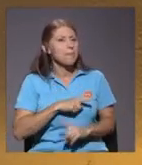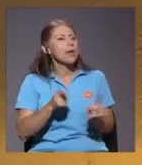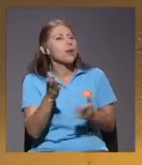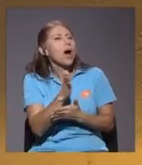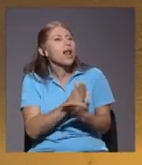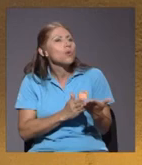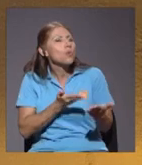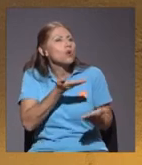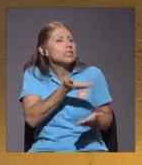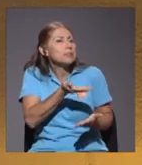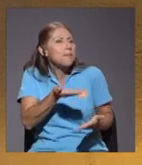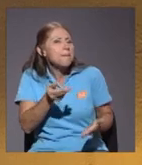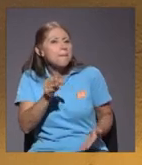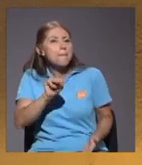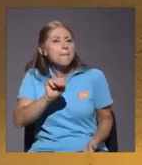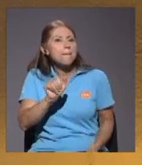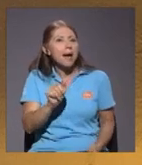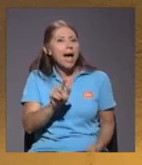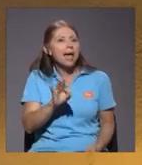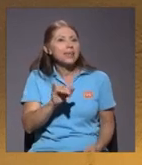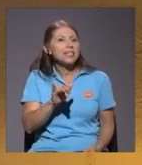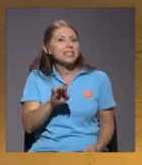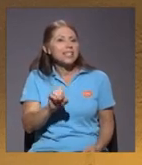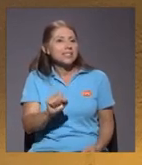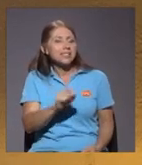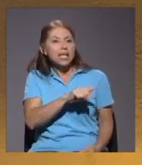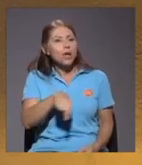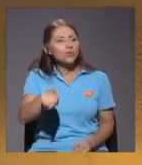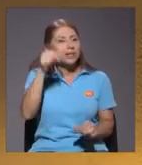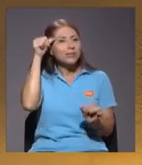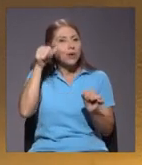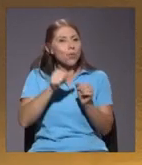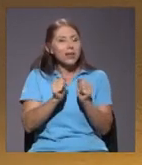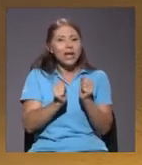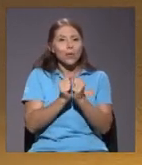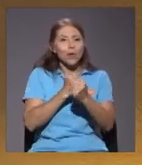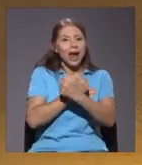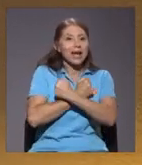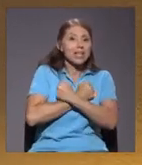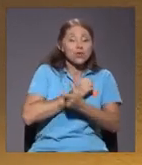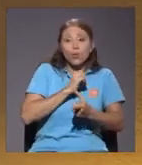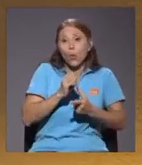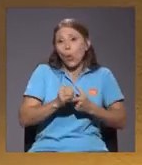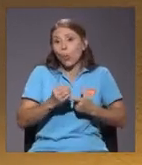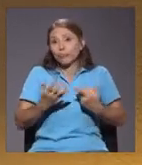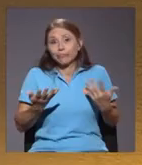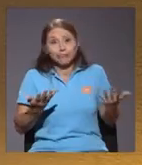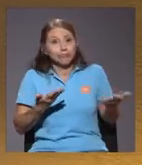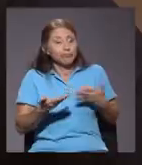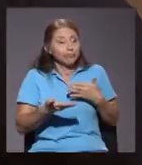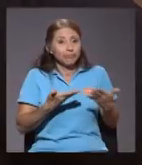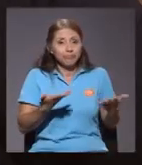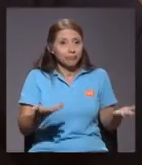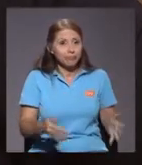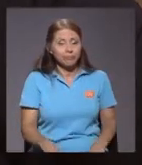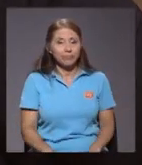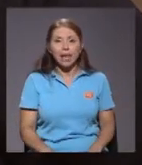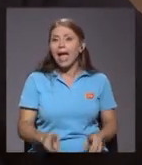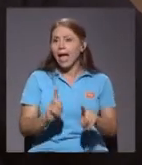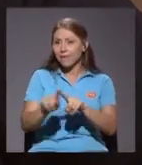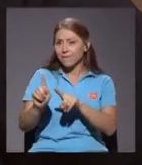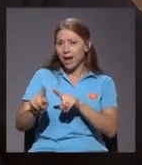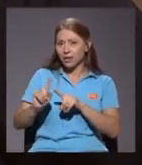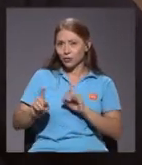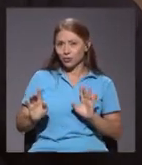los recuerda con cariño o como usted lo quiere recordar hay varios